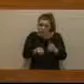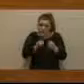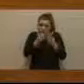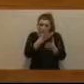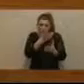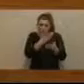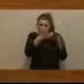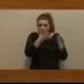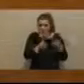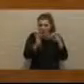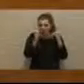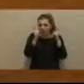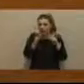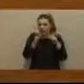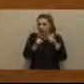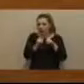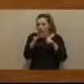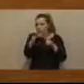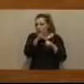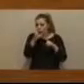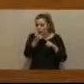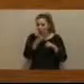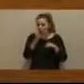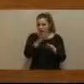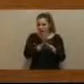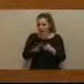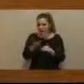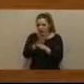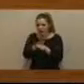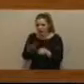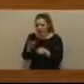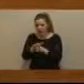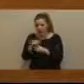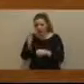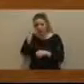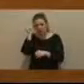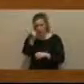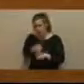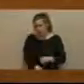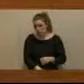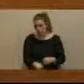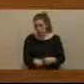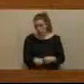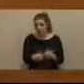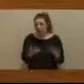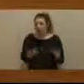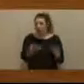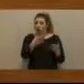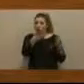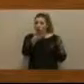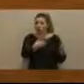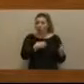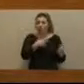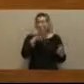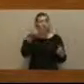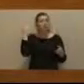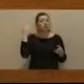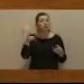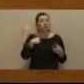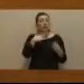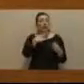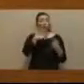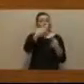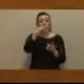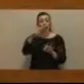intentado estar tapando esto deliberadamente desde hace mucho tiempo. Usted no puede presumir de darme documentación